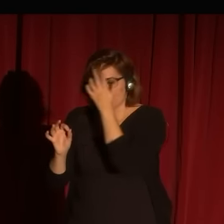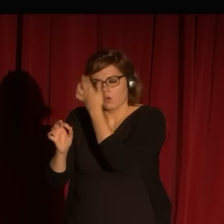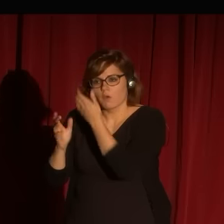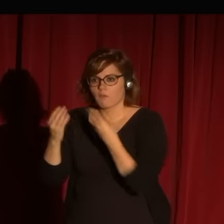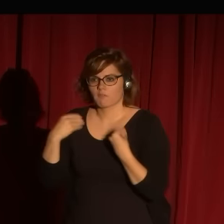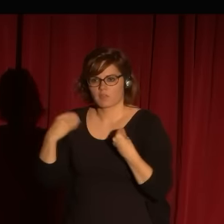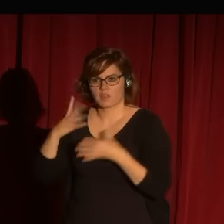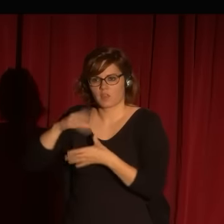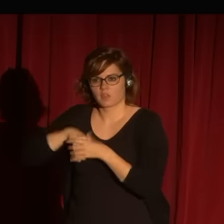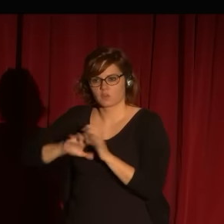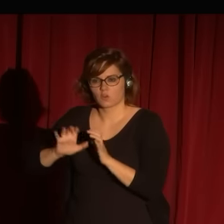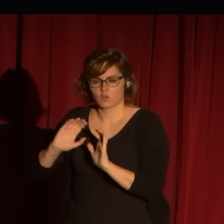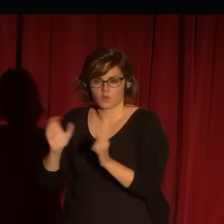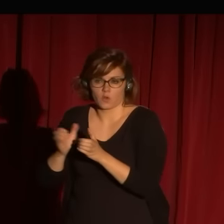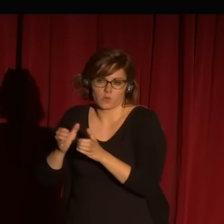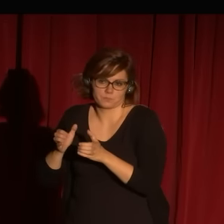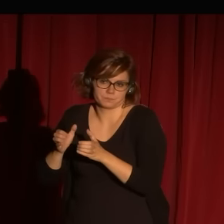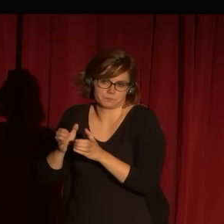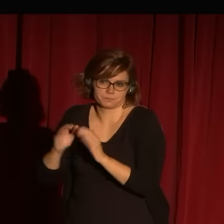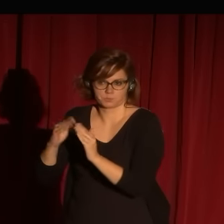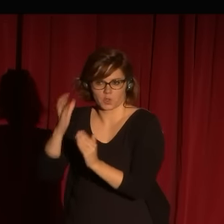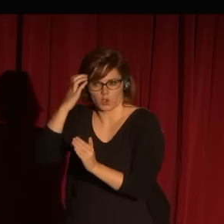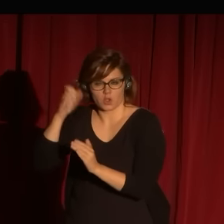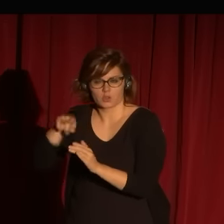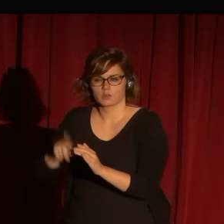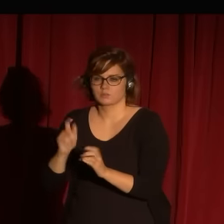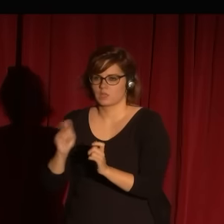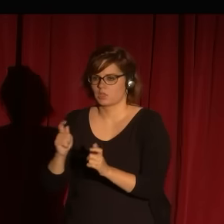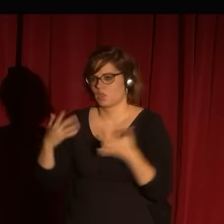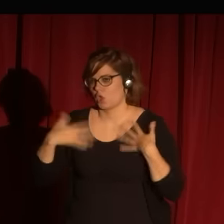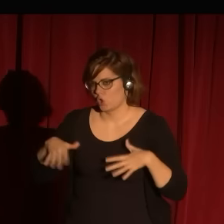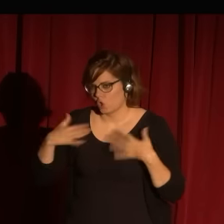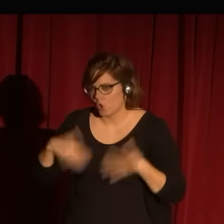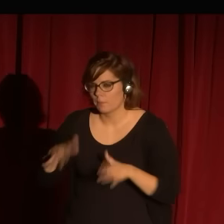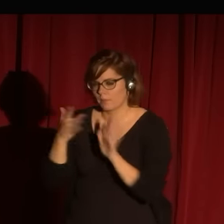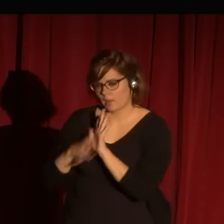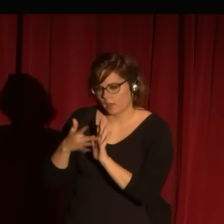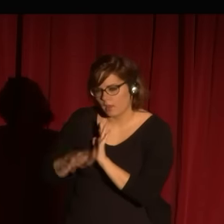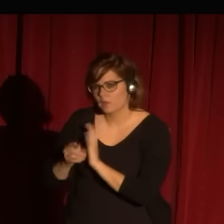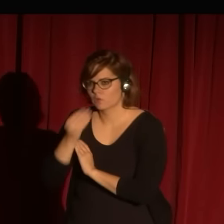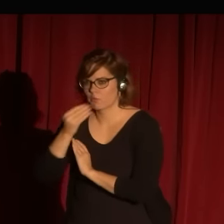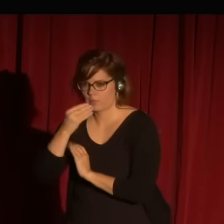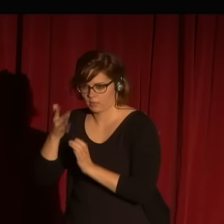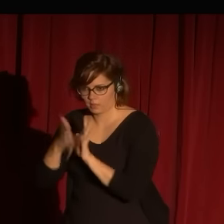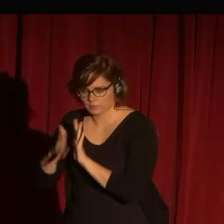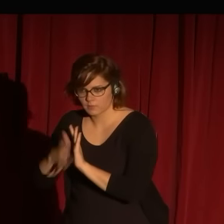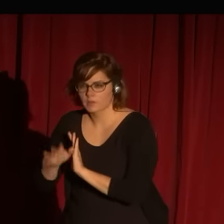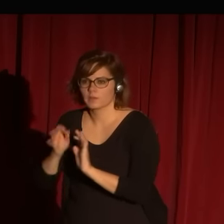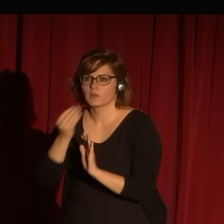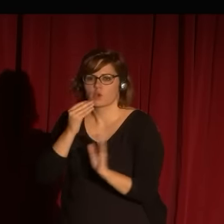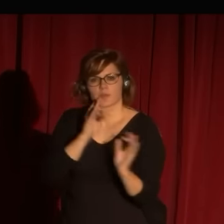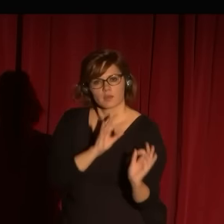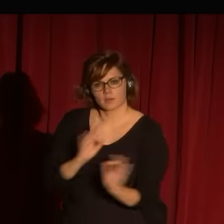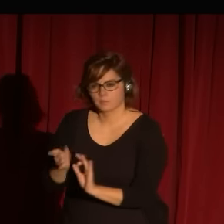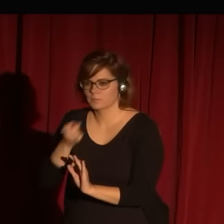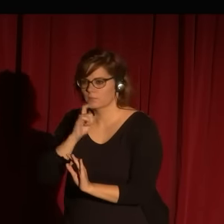vida en la corte pasa mucho tiempo hablando de vestimenta y mucho tiempo hablando de la las comidas Cómo se ordenan las comidas quién